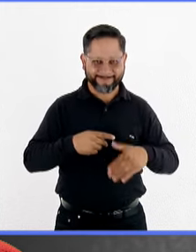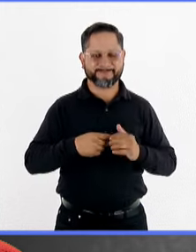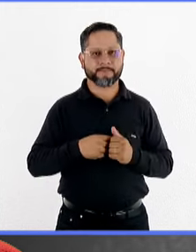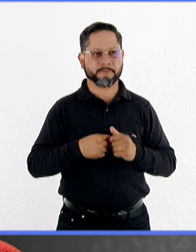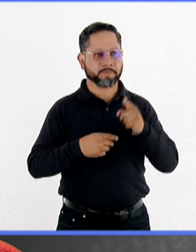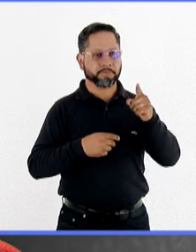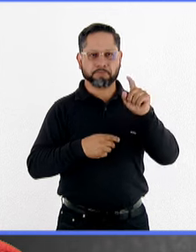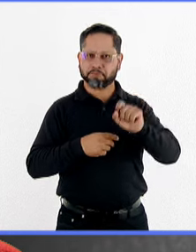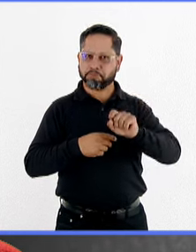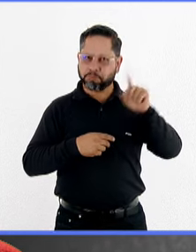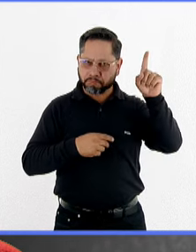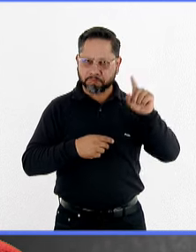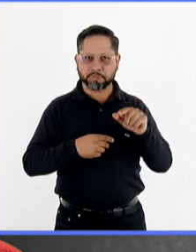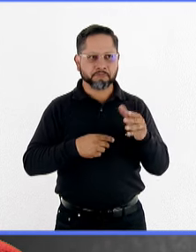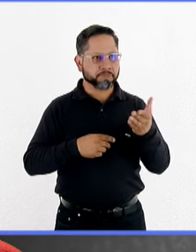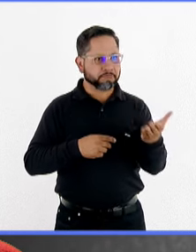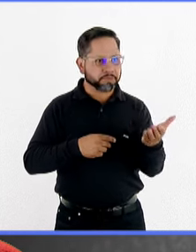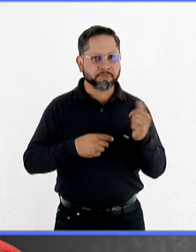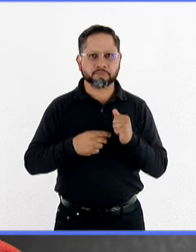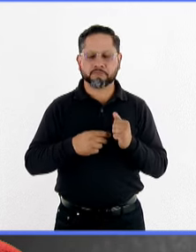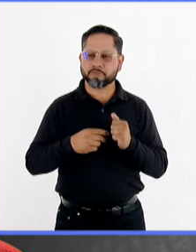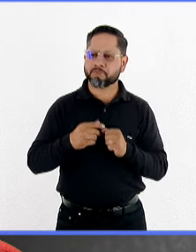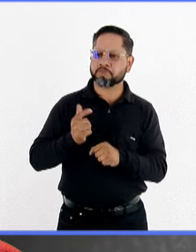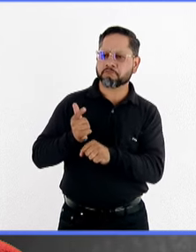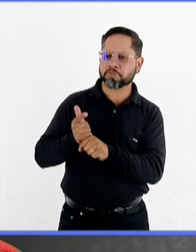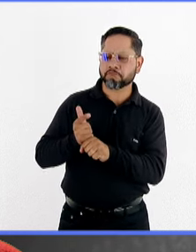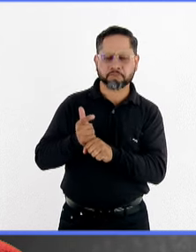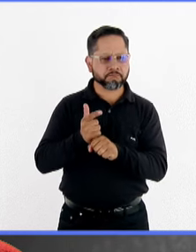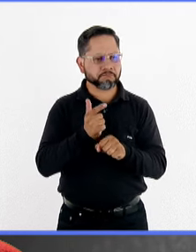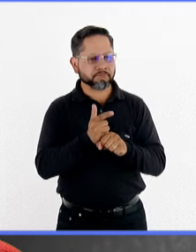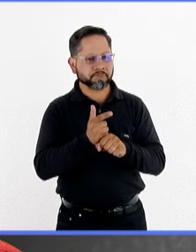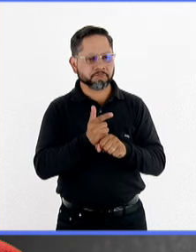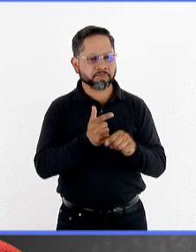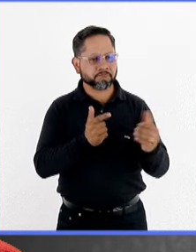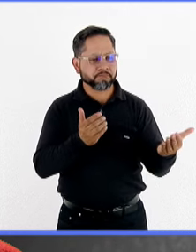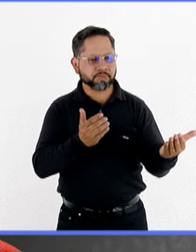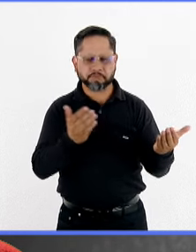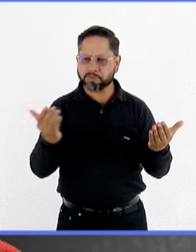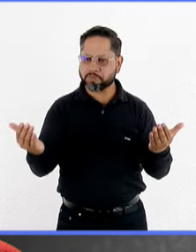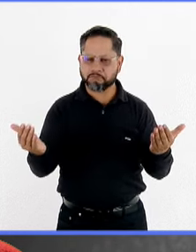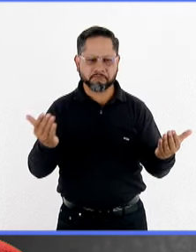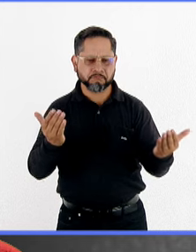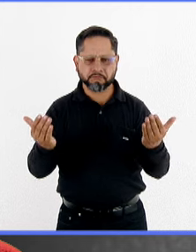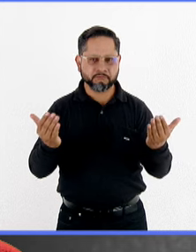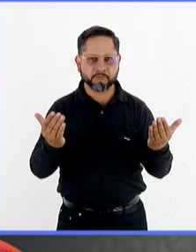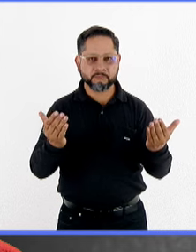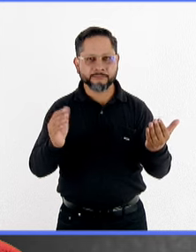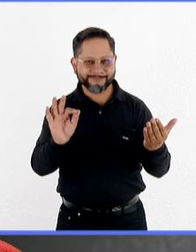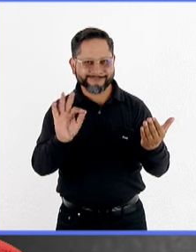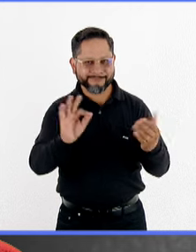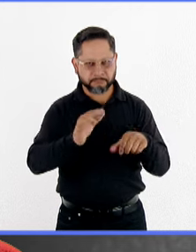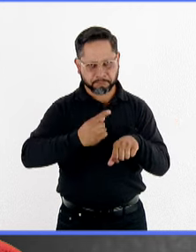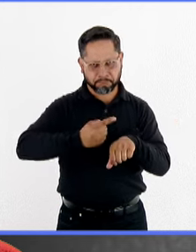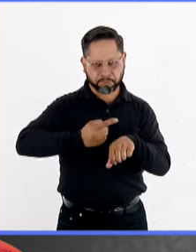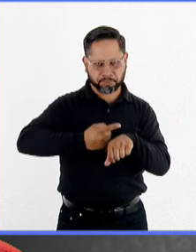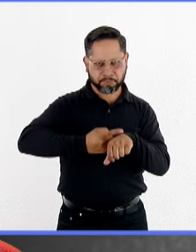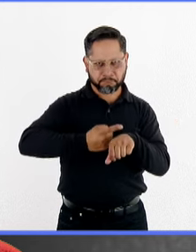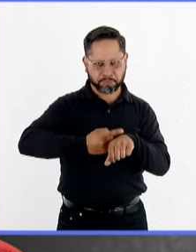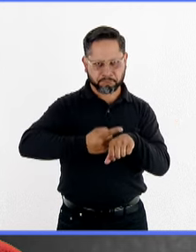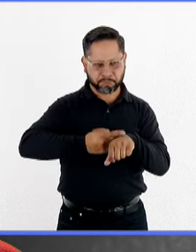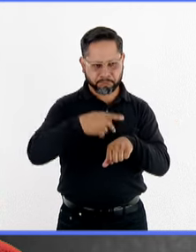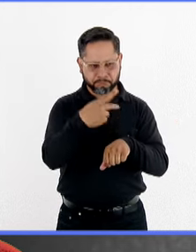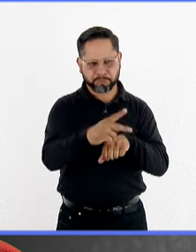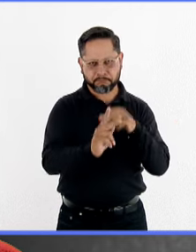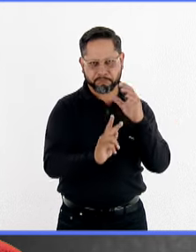Y es muy importante entender la relación que hay entre alguna enfermedad, hongo,